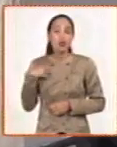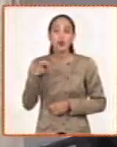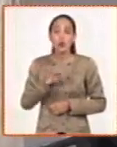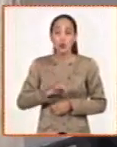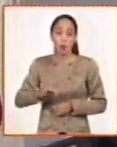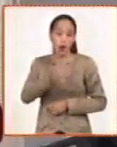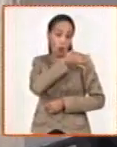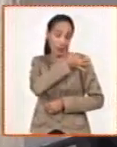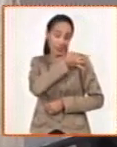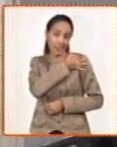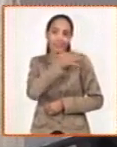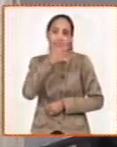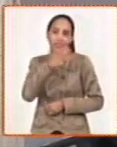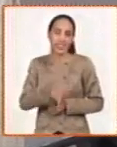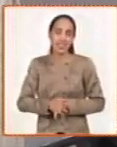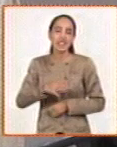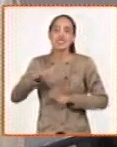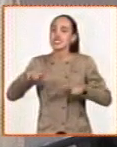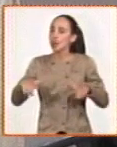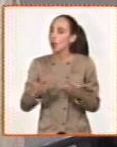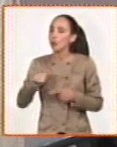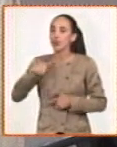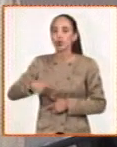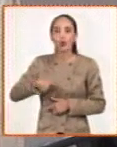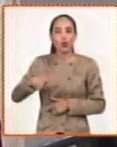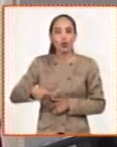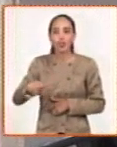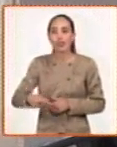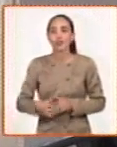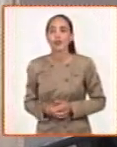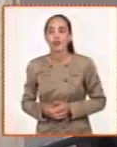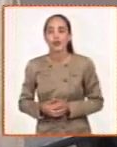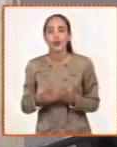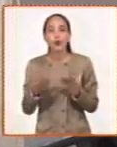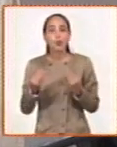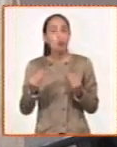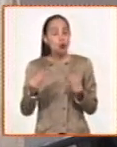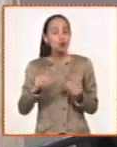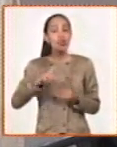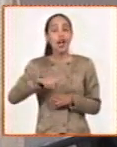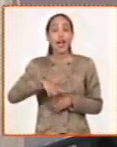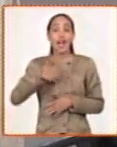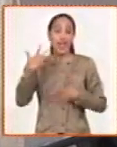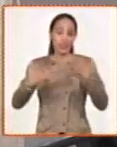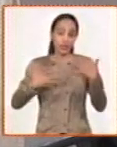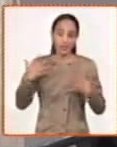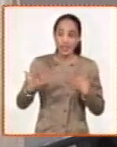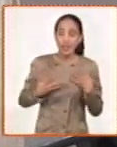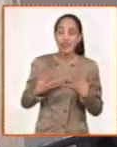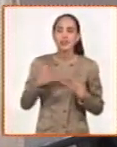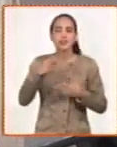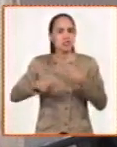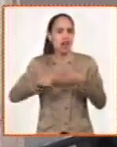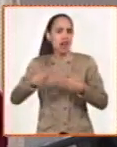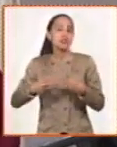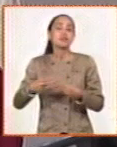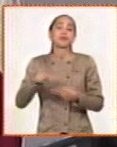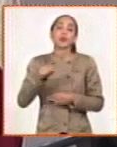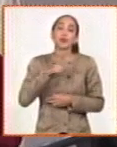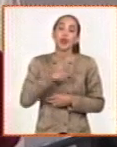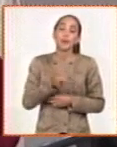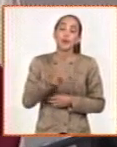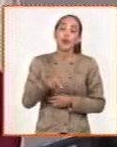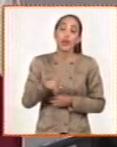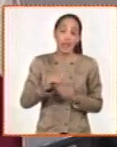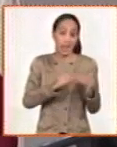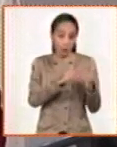realidad todos los días. Y muchísimas actividades se desarrollan en estas comunidades